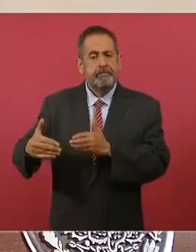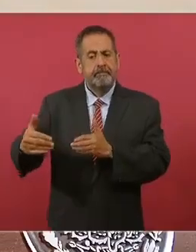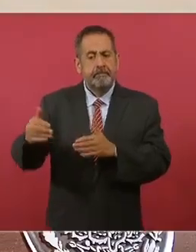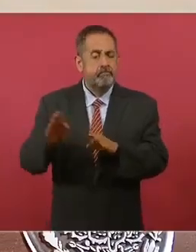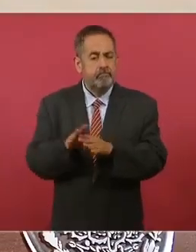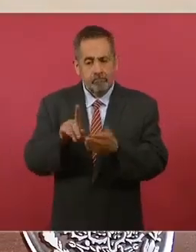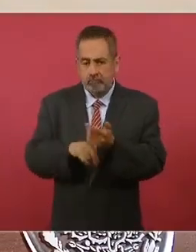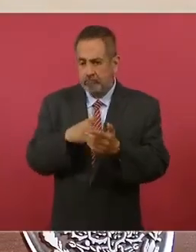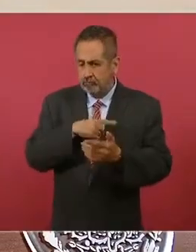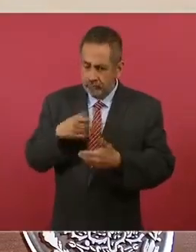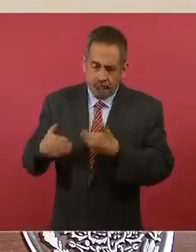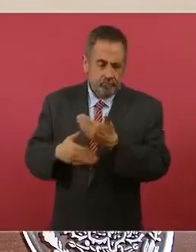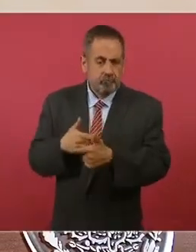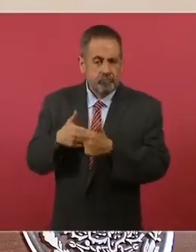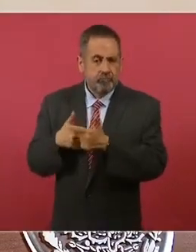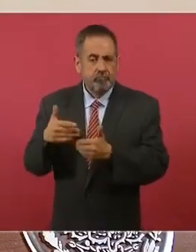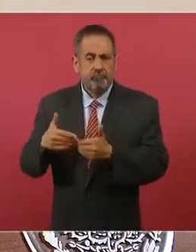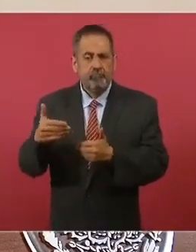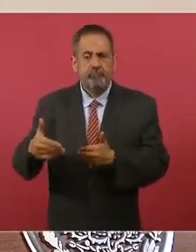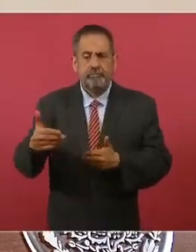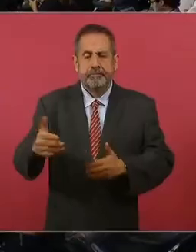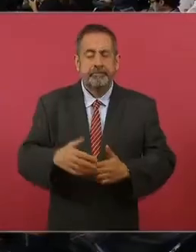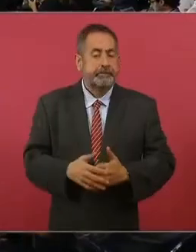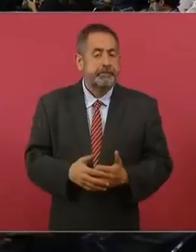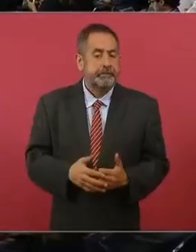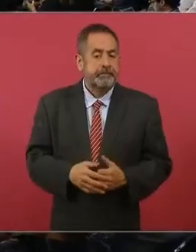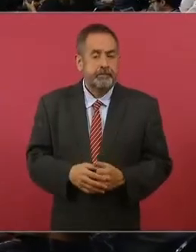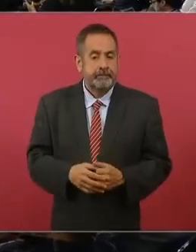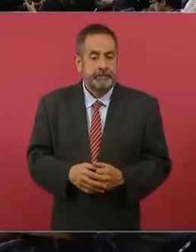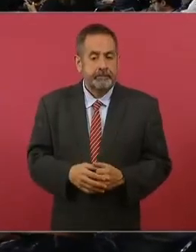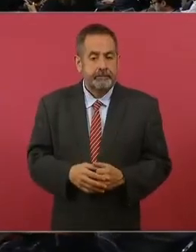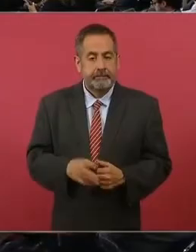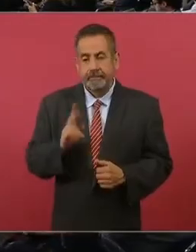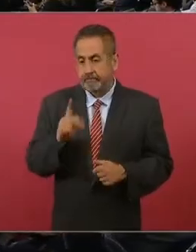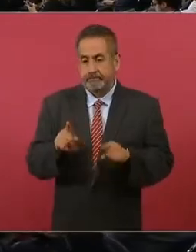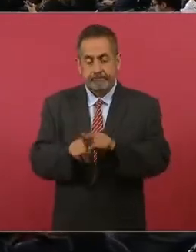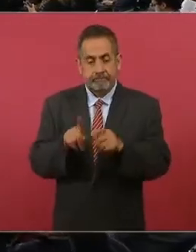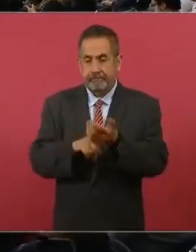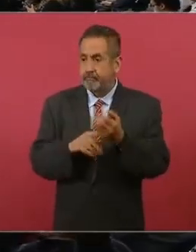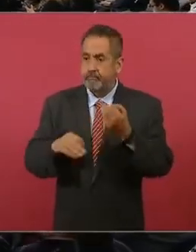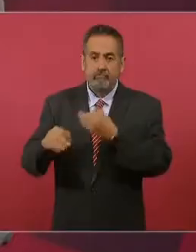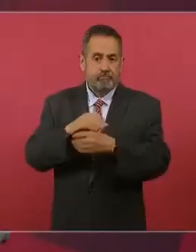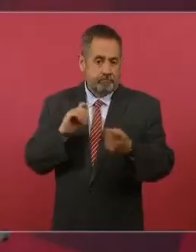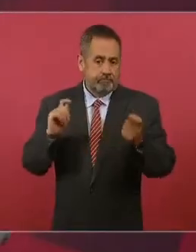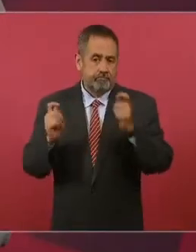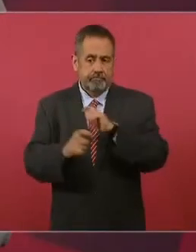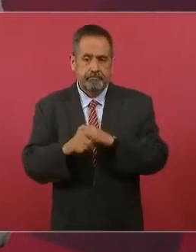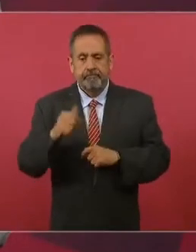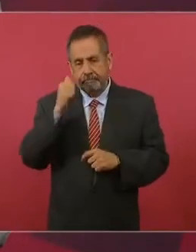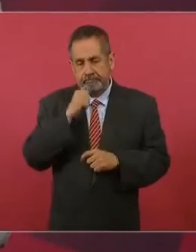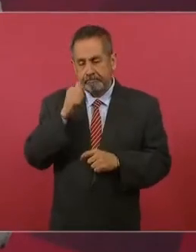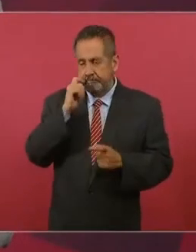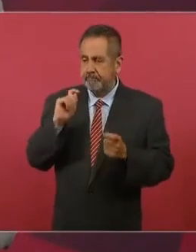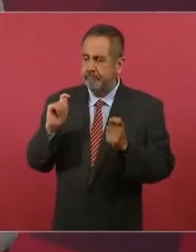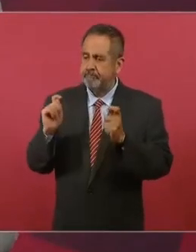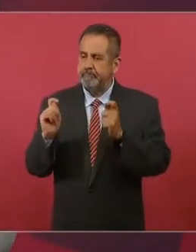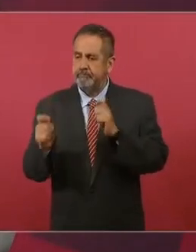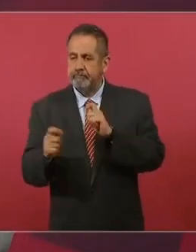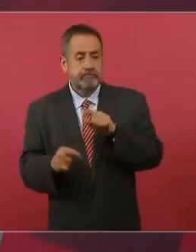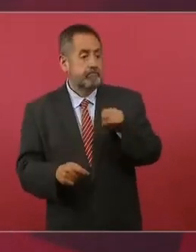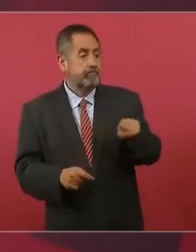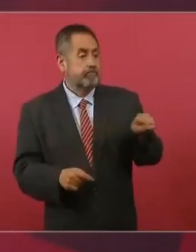y hay que darle continuidad. Y como en todo proceso de transformación siempre hay grupos